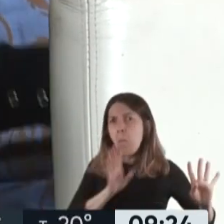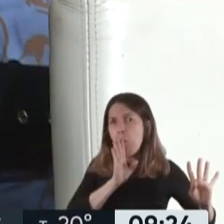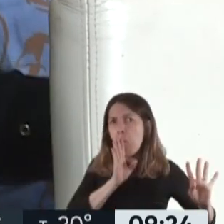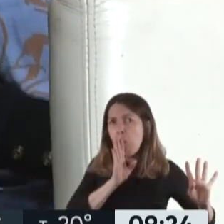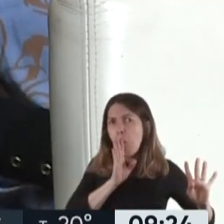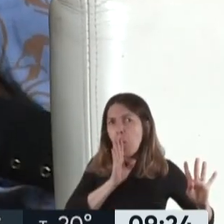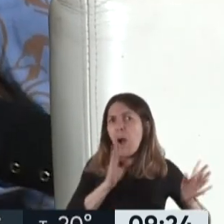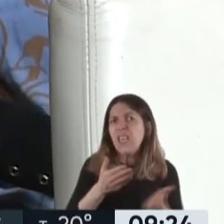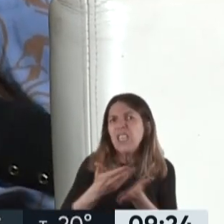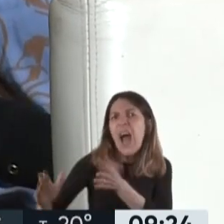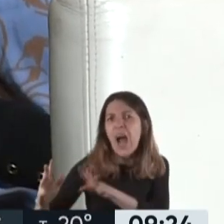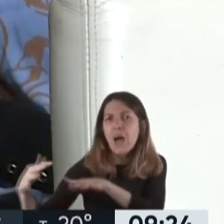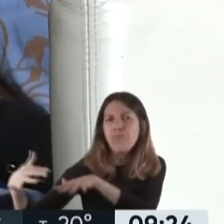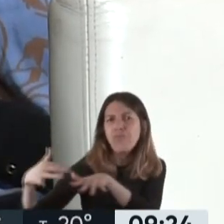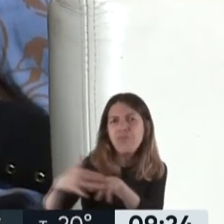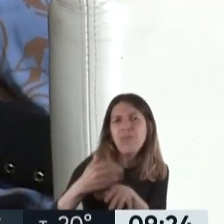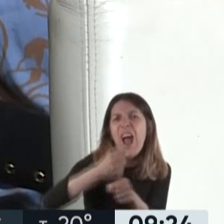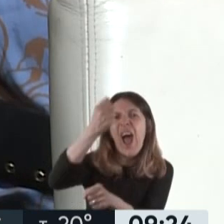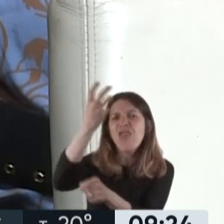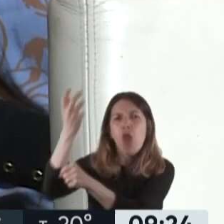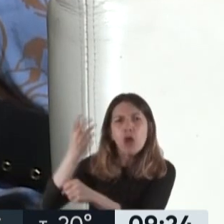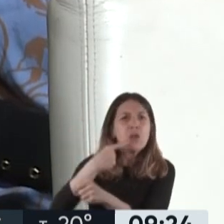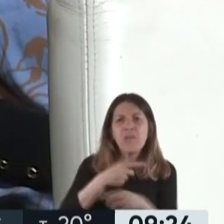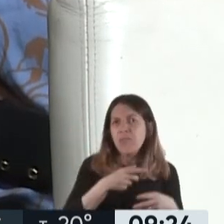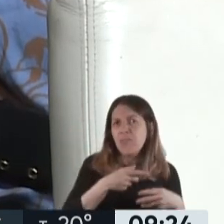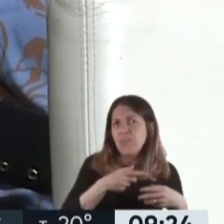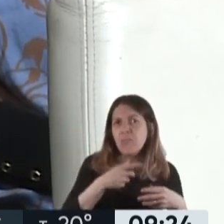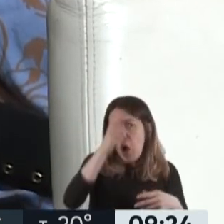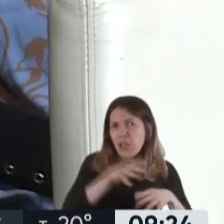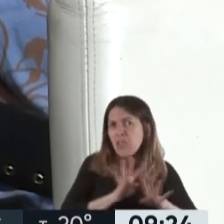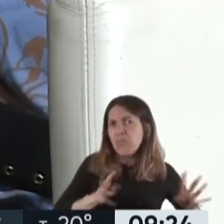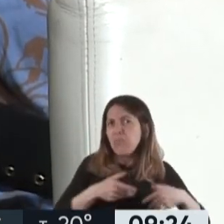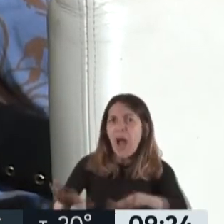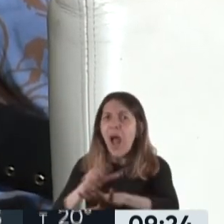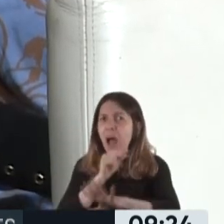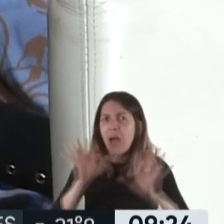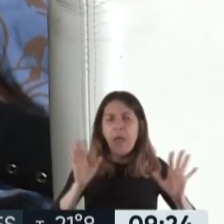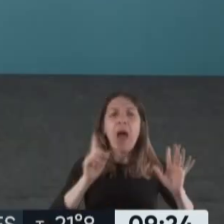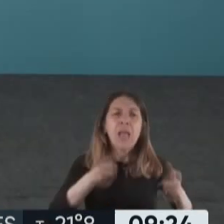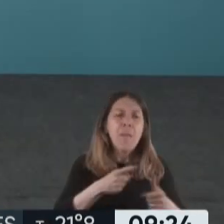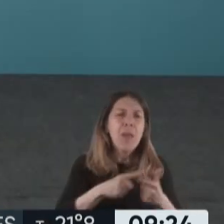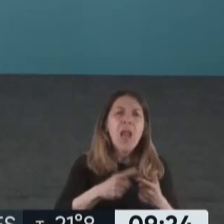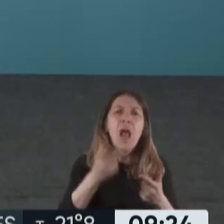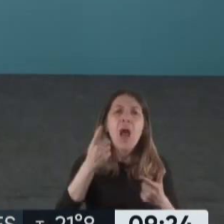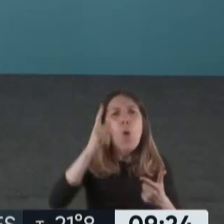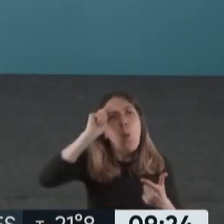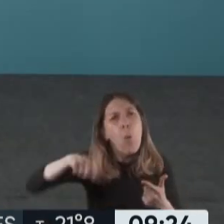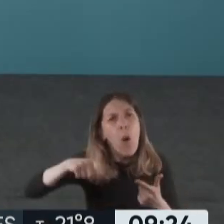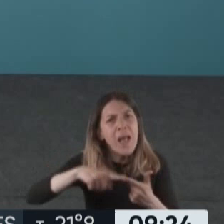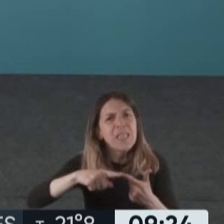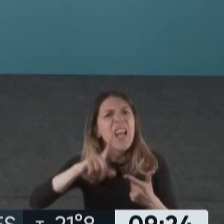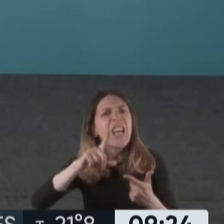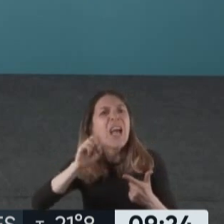para desalojarlos. Por otro lado, también se conoció que la jueza